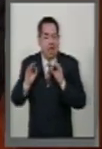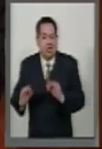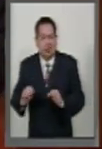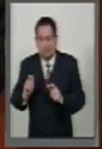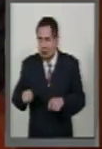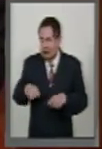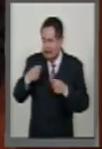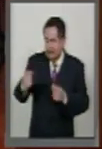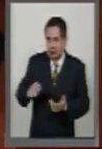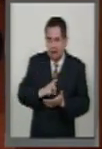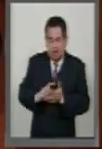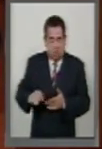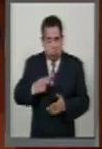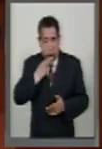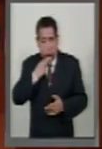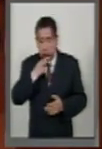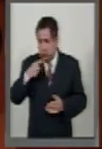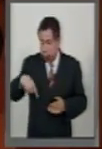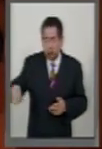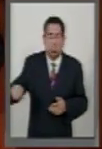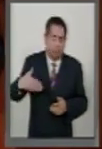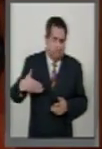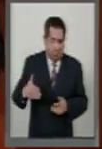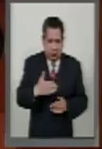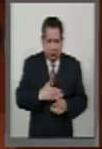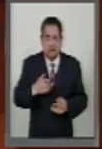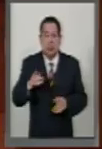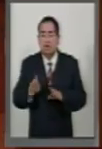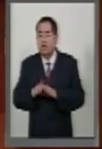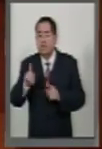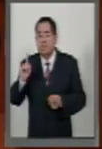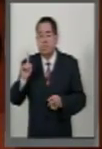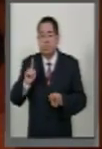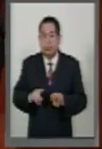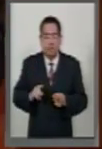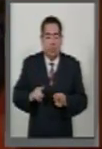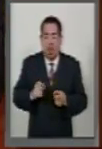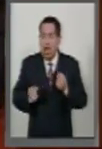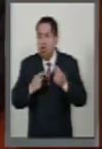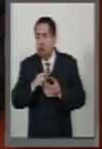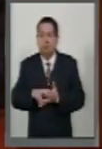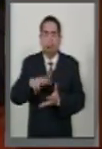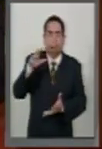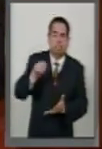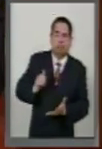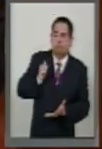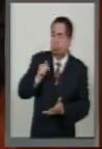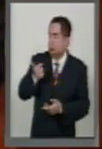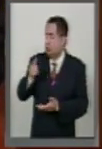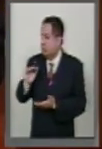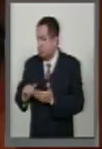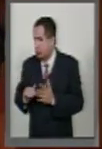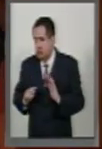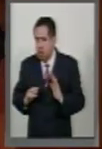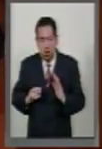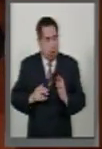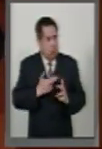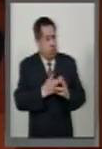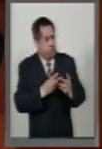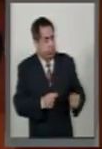los derechos de uso de los pescadores, reduciendo la sobreexplotación de los recursos e